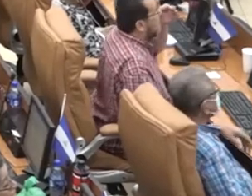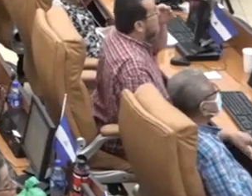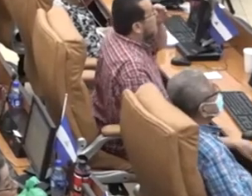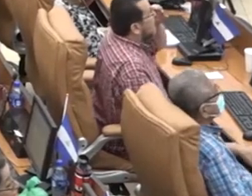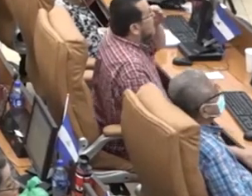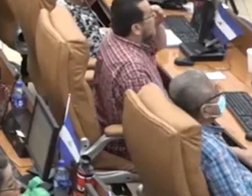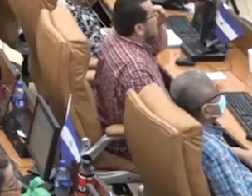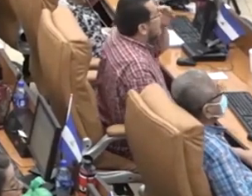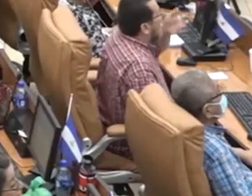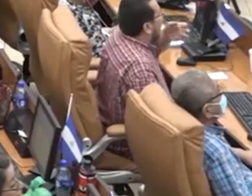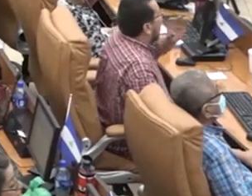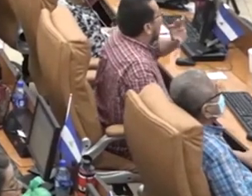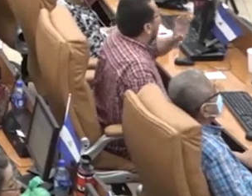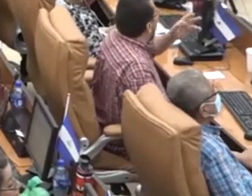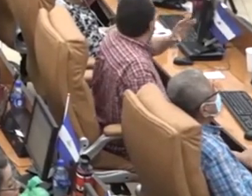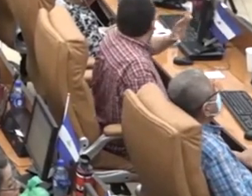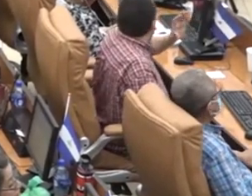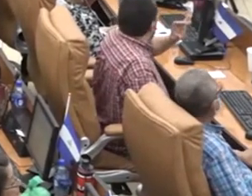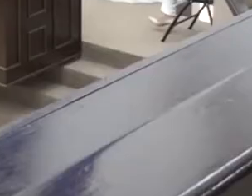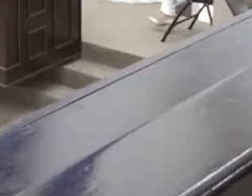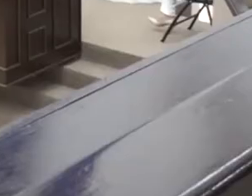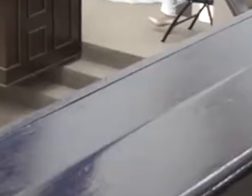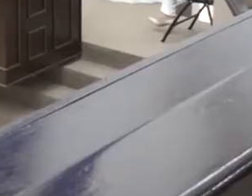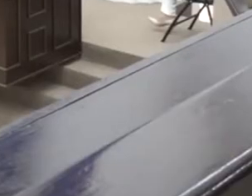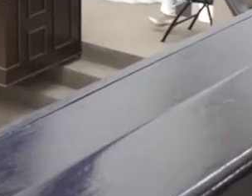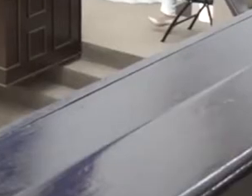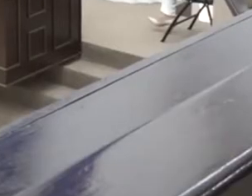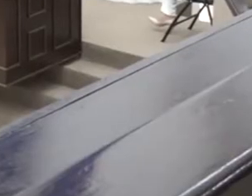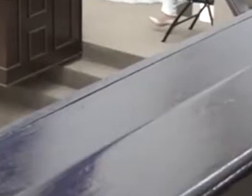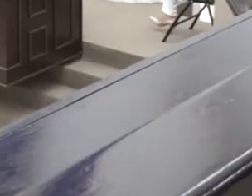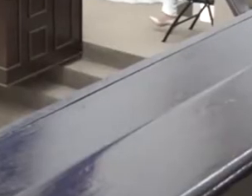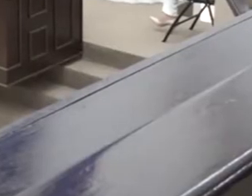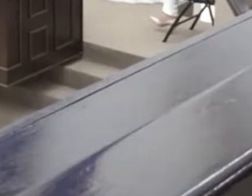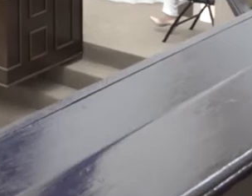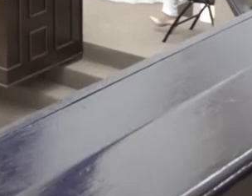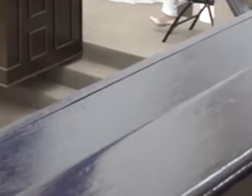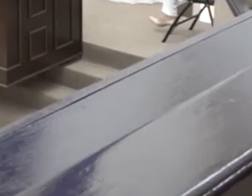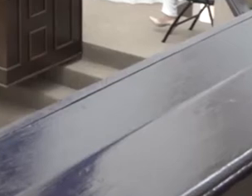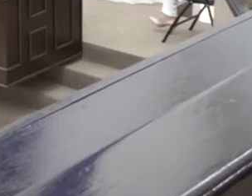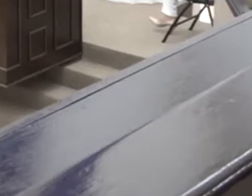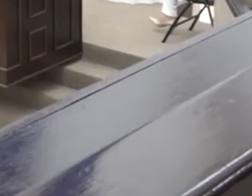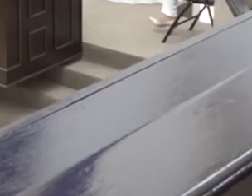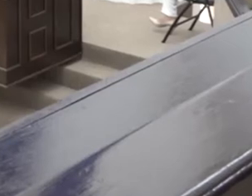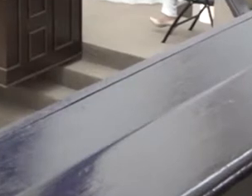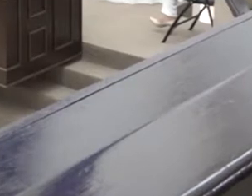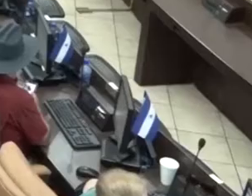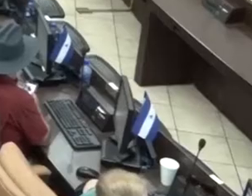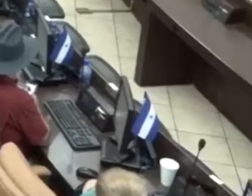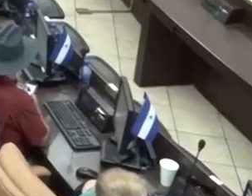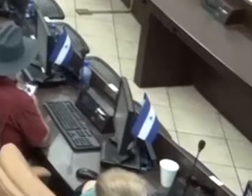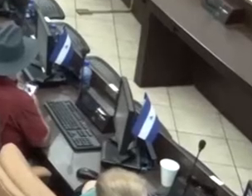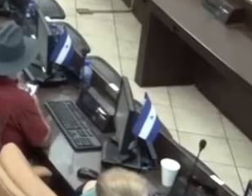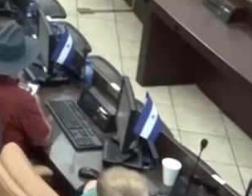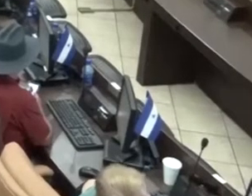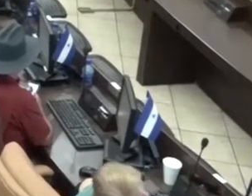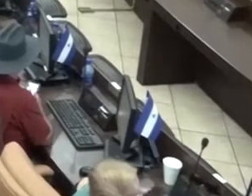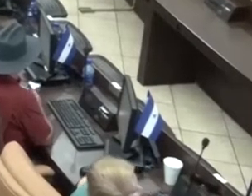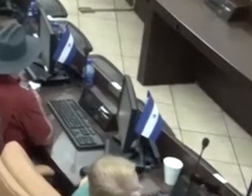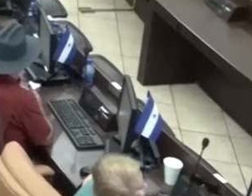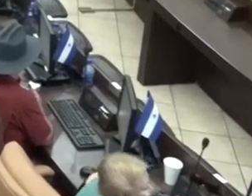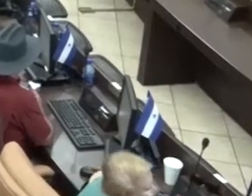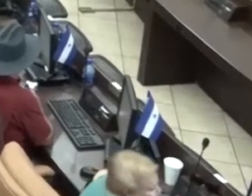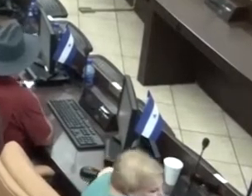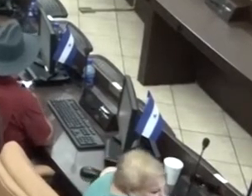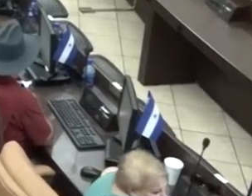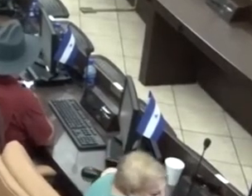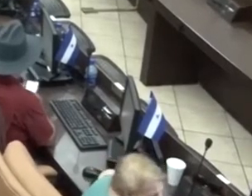La nueva ley de regulación y control de organizaciones sin fines de lucros, quien aún no tiene asignado un número, busca regular y controlar a